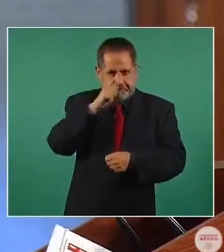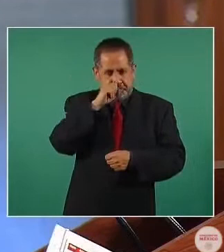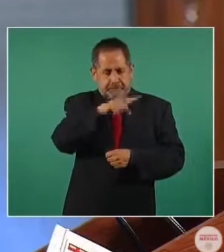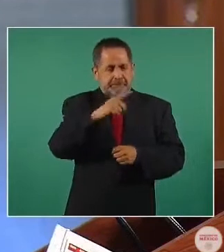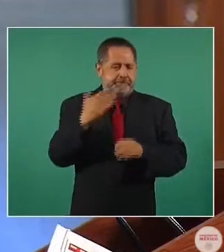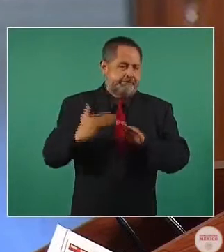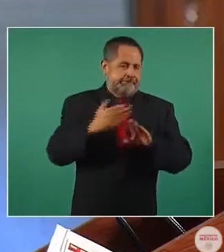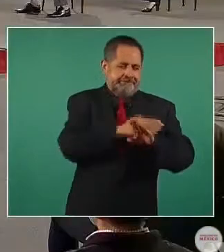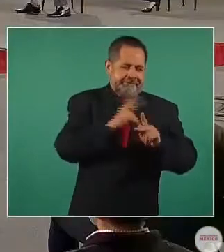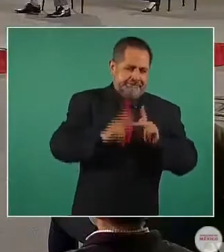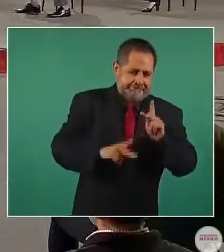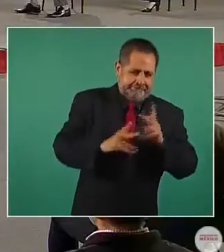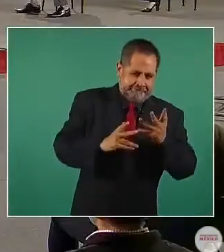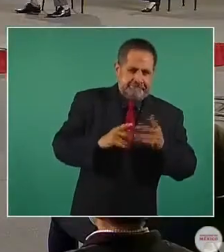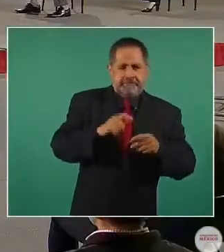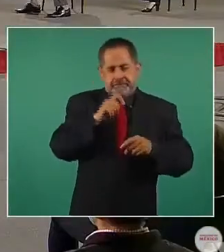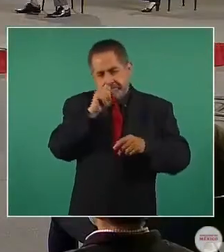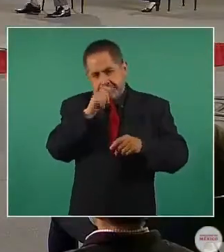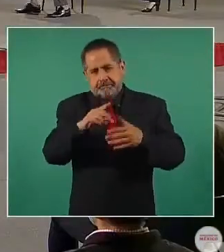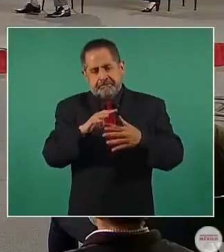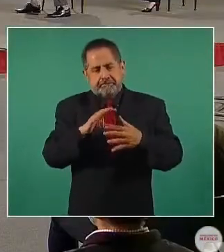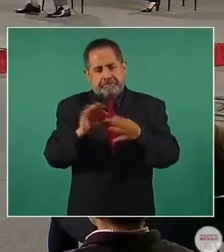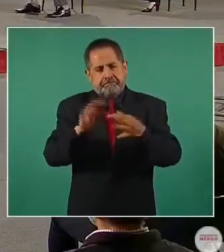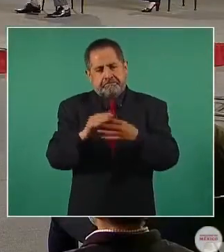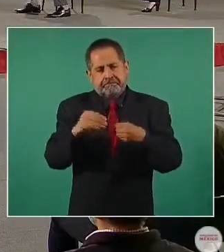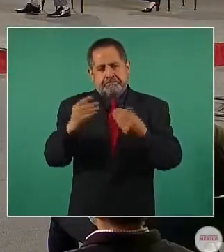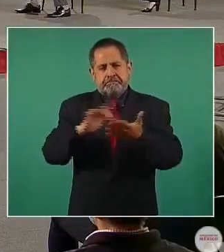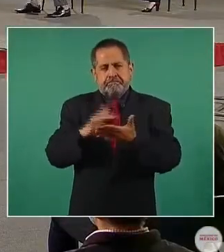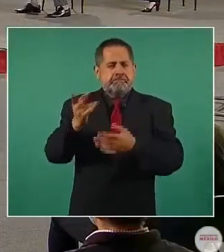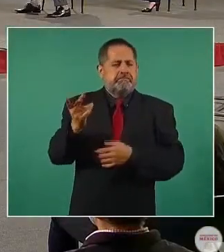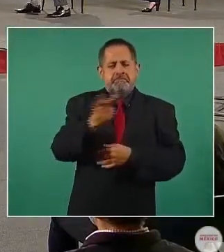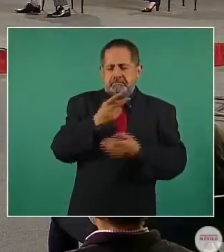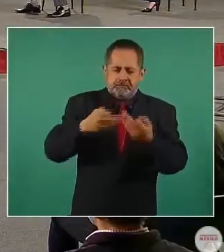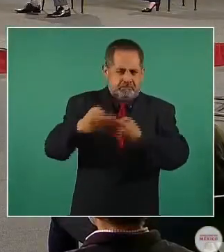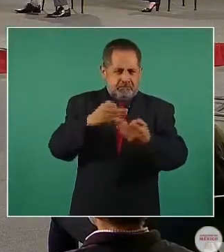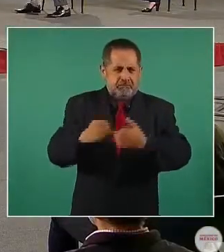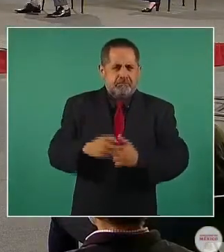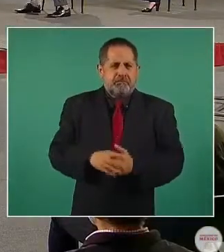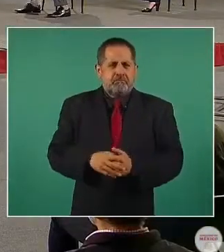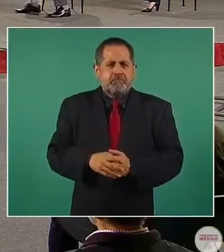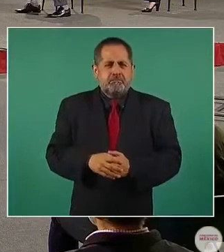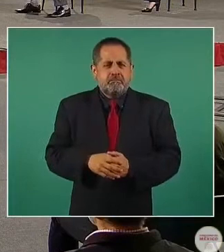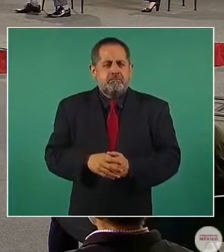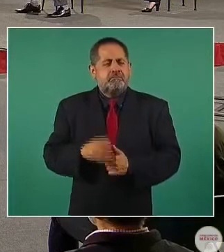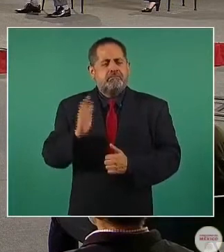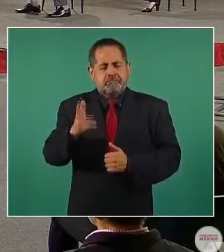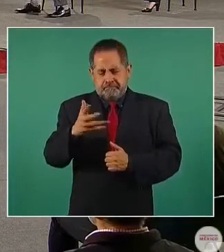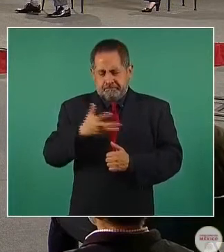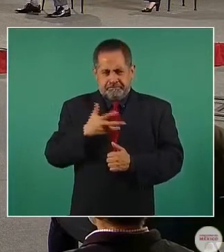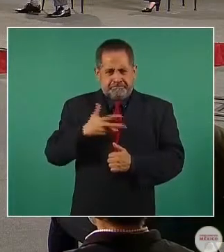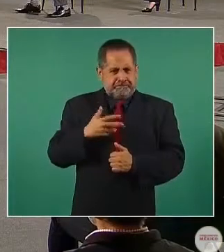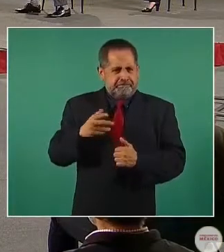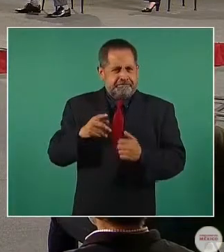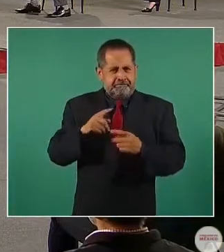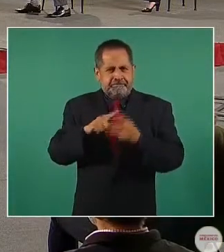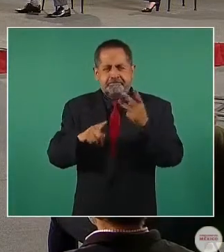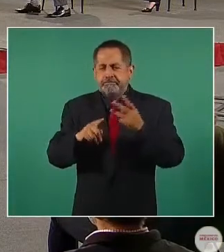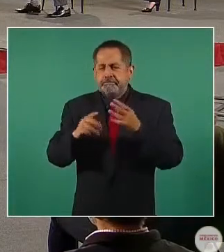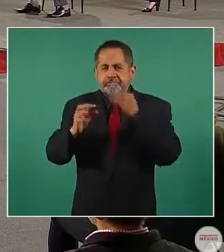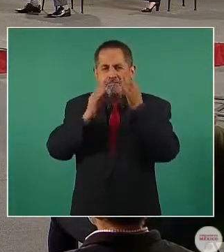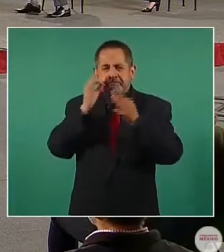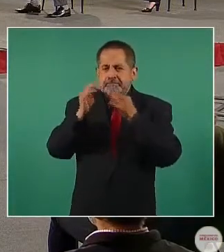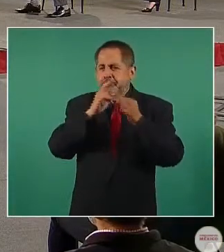que se interrumpió la comunicación, pero ya tenemos